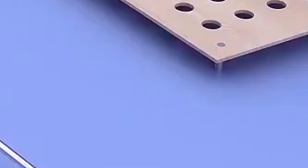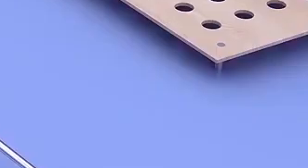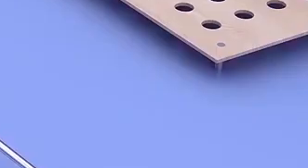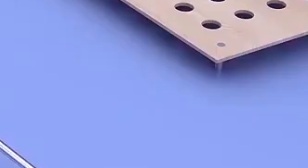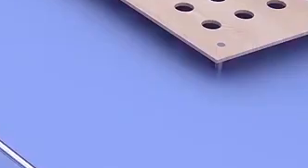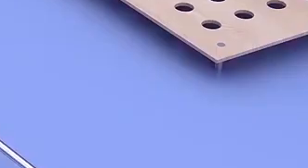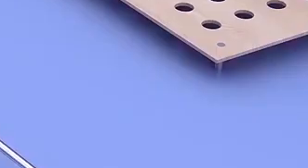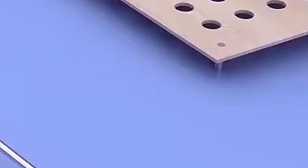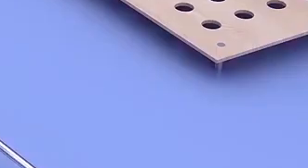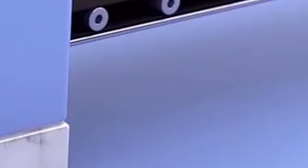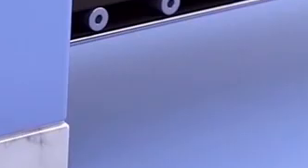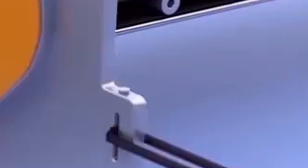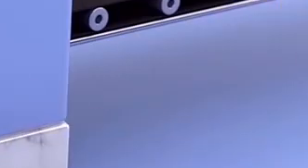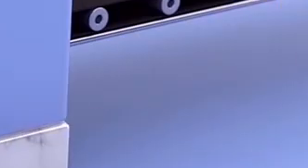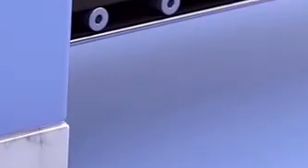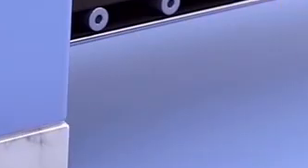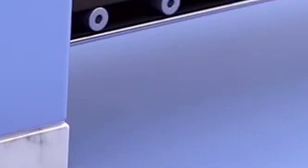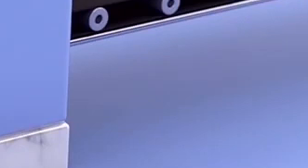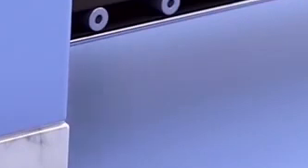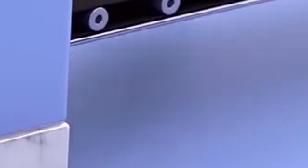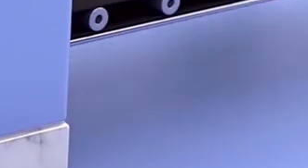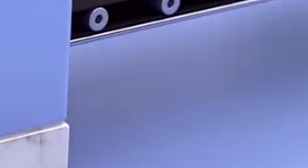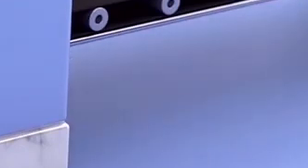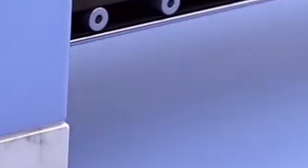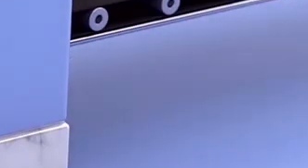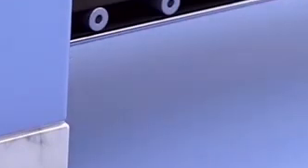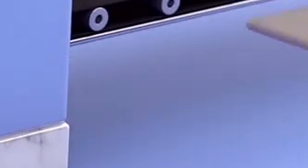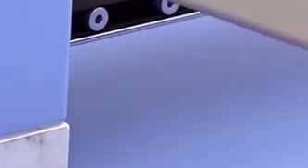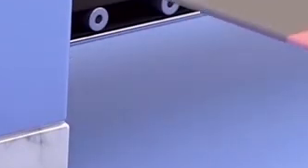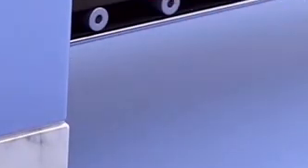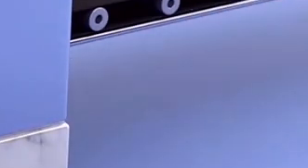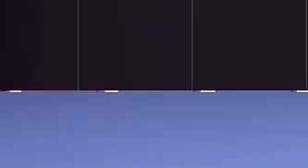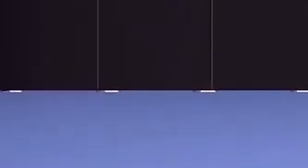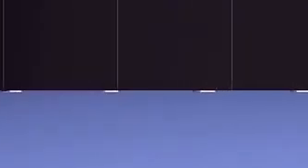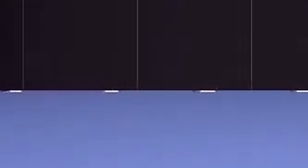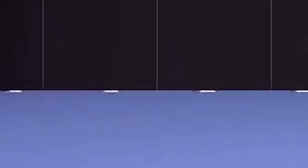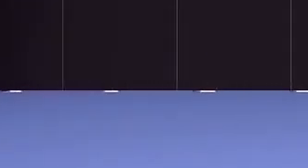ideas? ¿Tenés proyectos? ¿Pero tenés quien te acompañe?